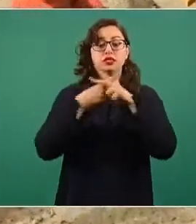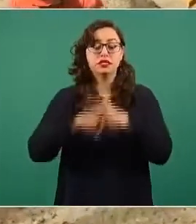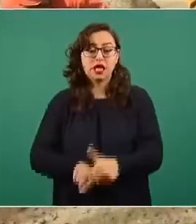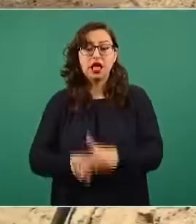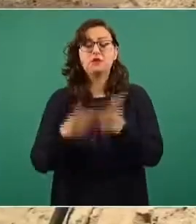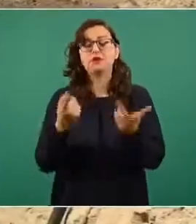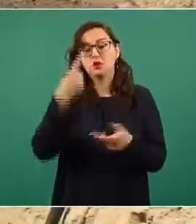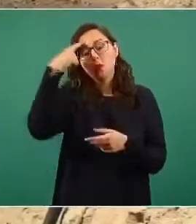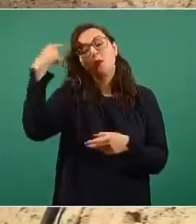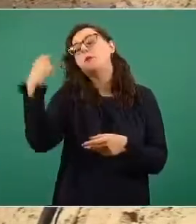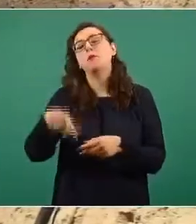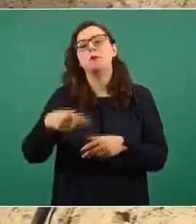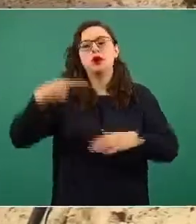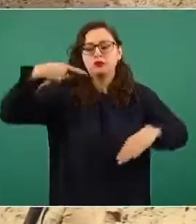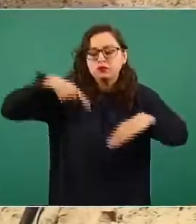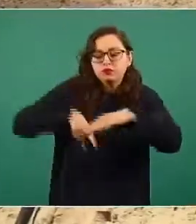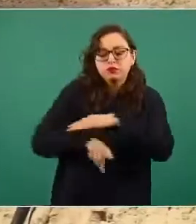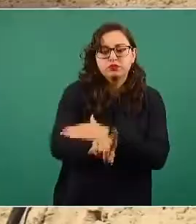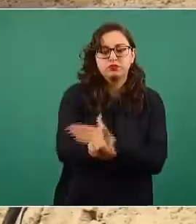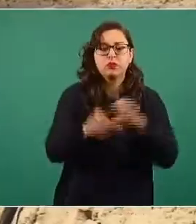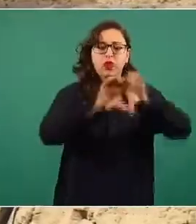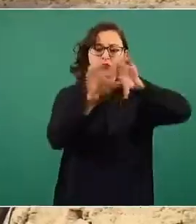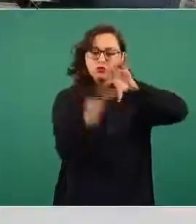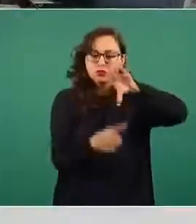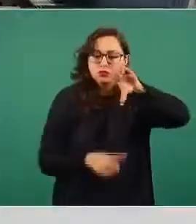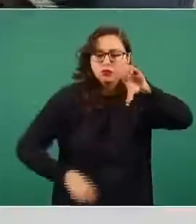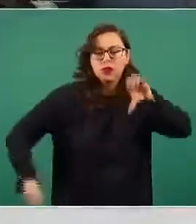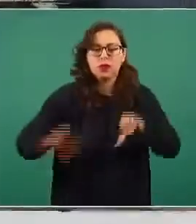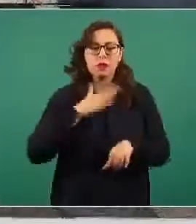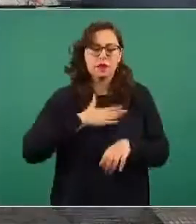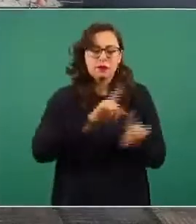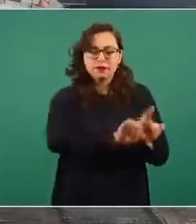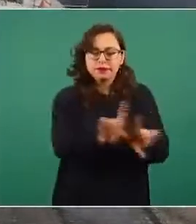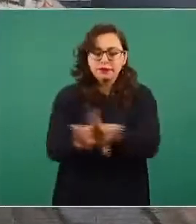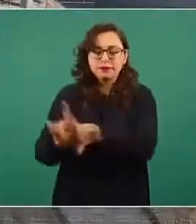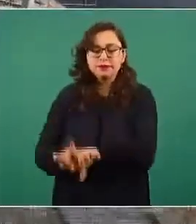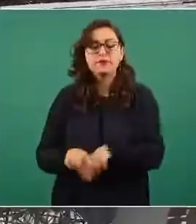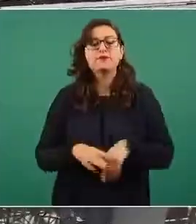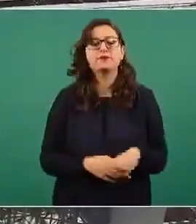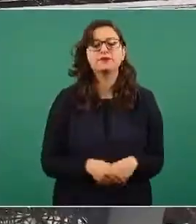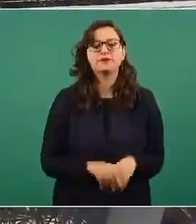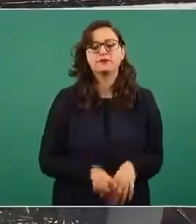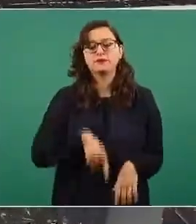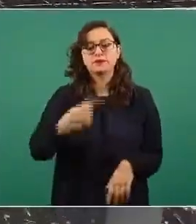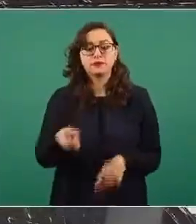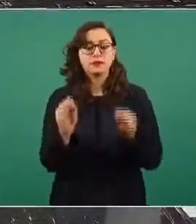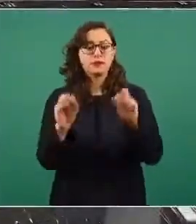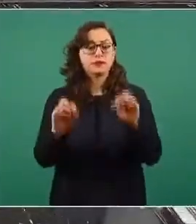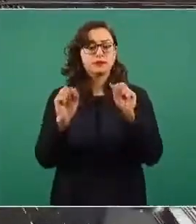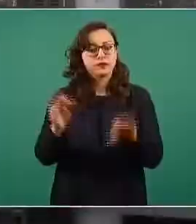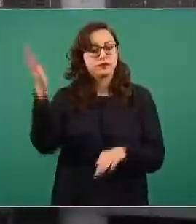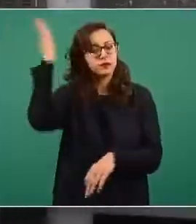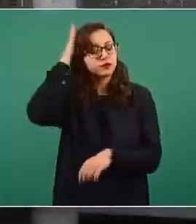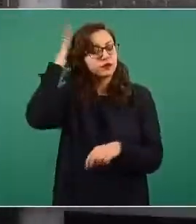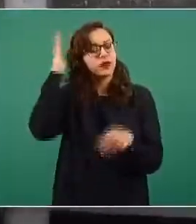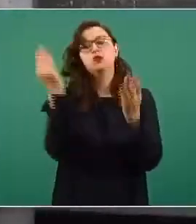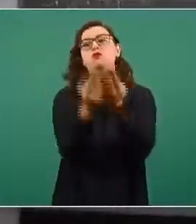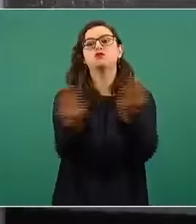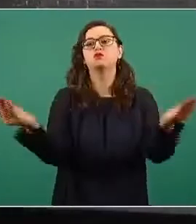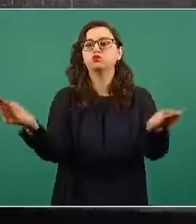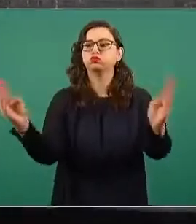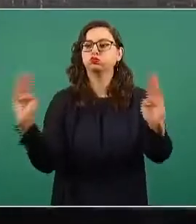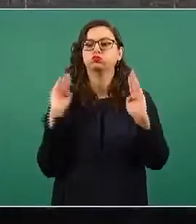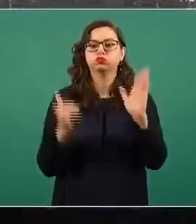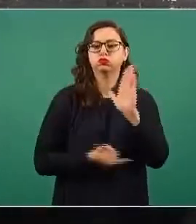hidrosanitarias y eléctricas subterráneas de los edificios administrativos. En el cuarto de control, continúa la construcción de muros perimetrales y en columnas